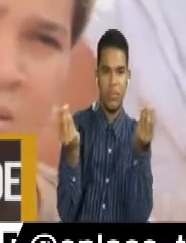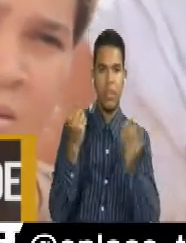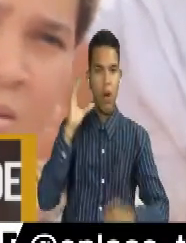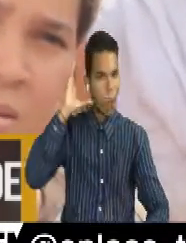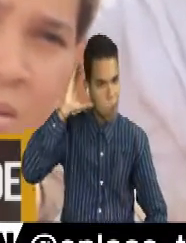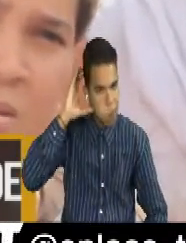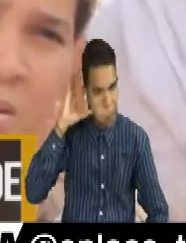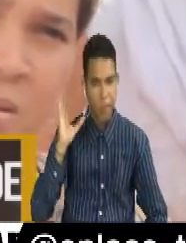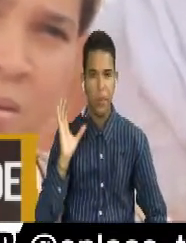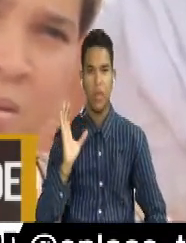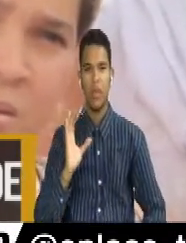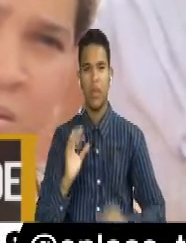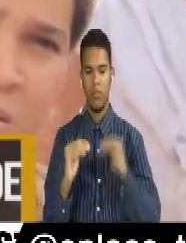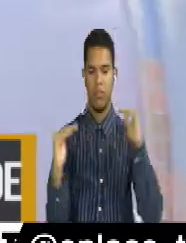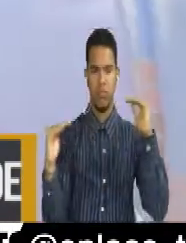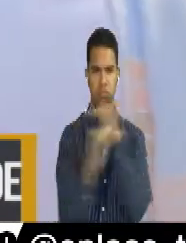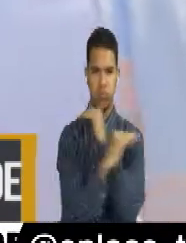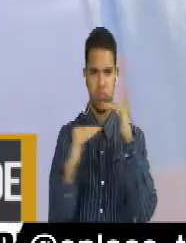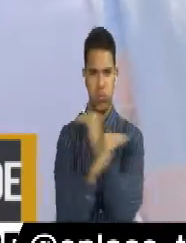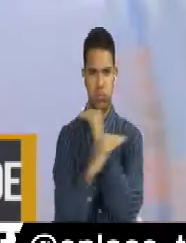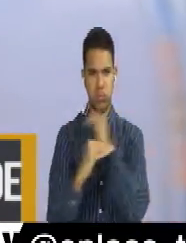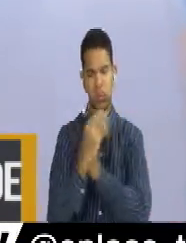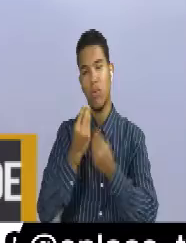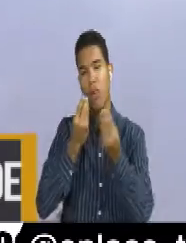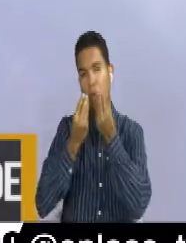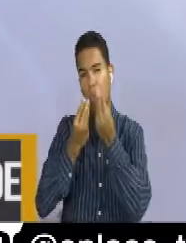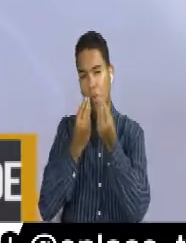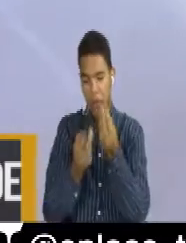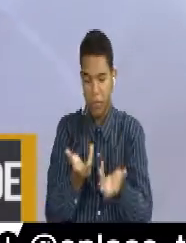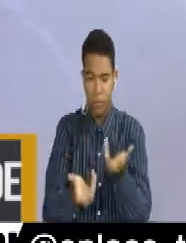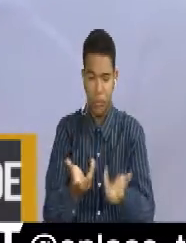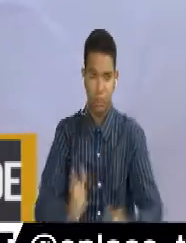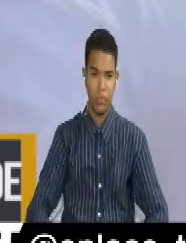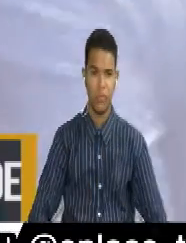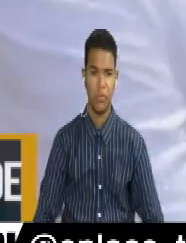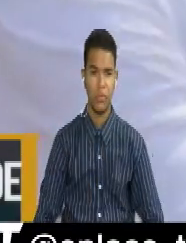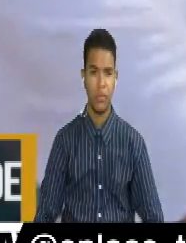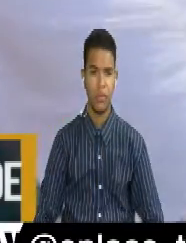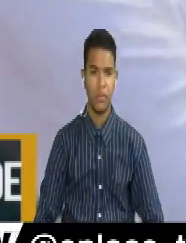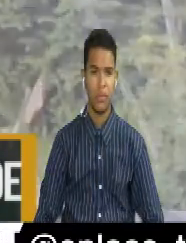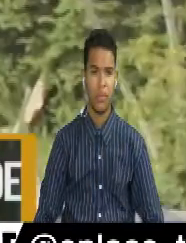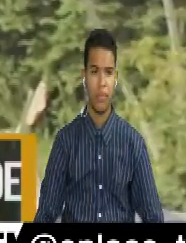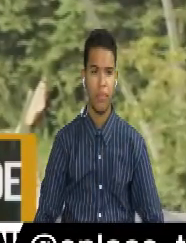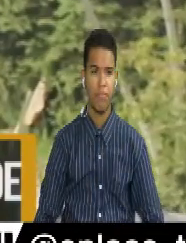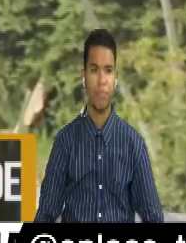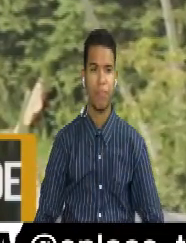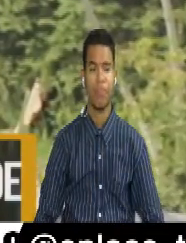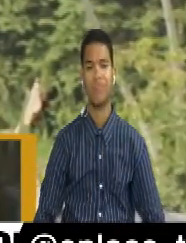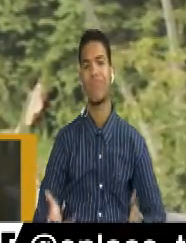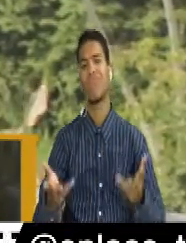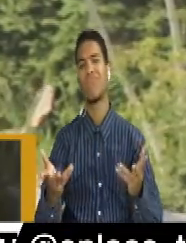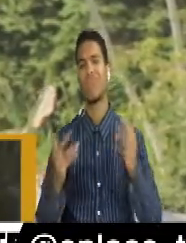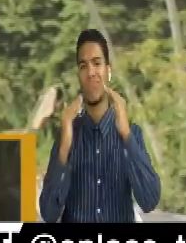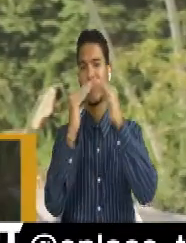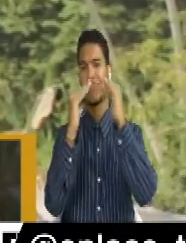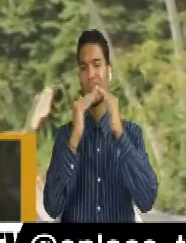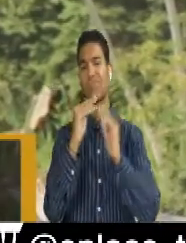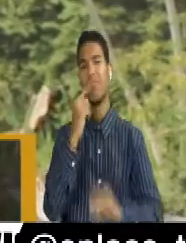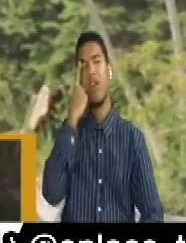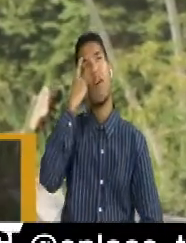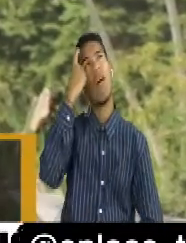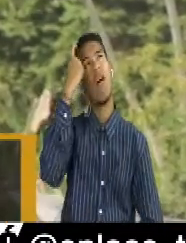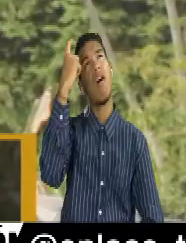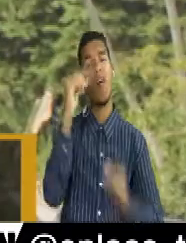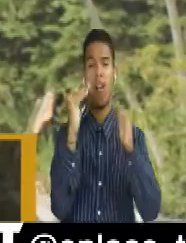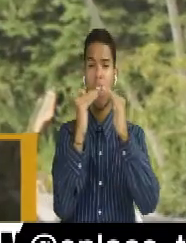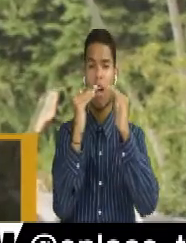alimento en la vía. Ya nos da, digamos, otra esperanza de poder, digamos, tener, digamos, una vivienda más digna y un